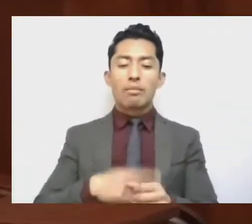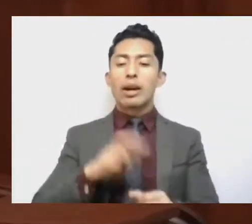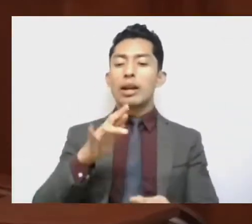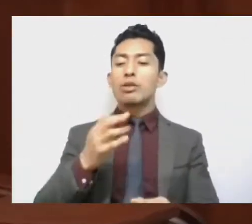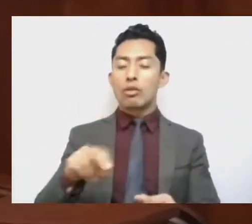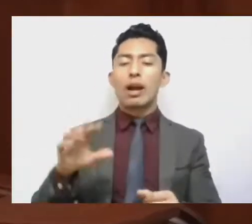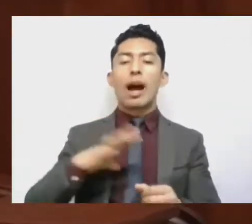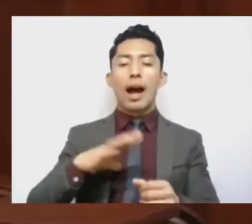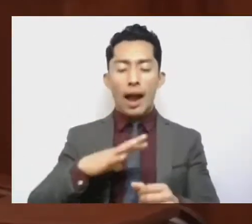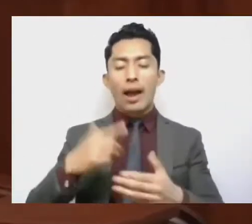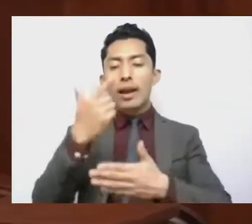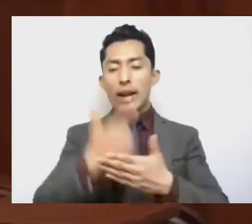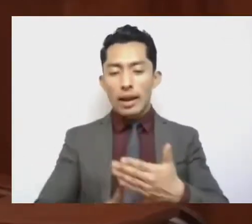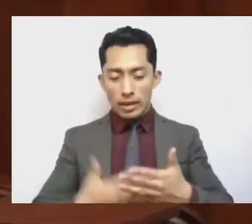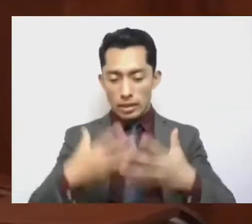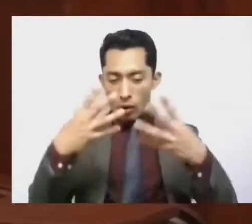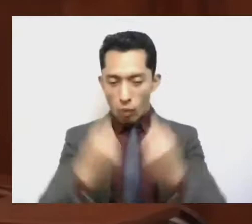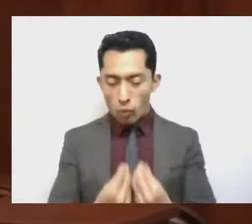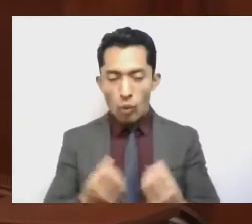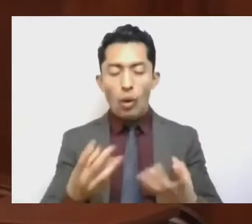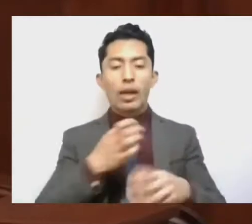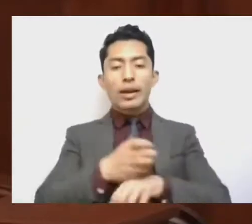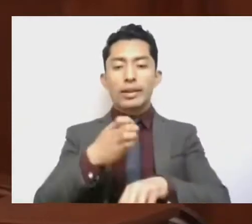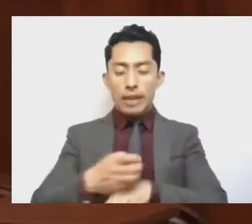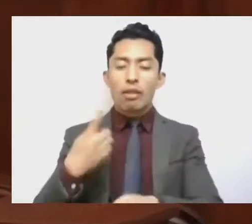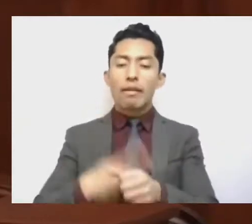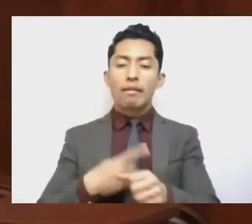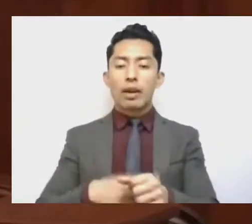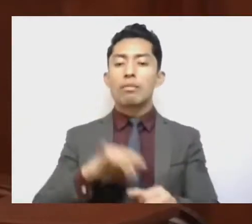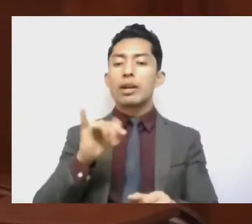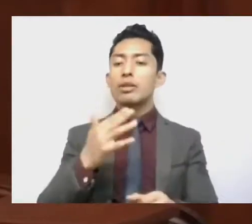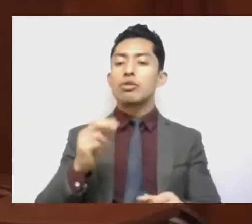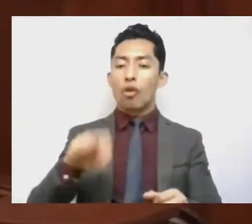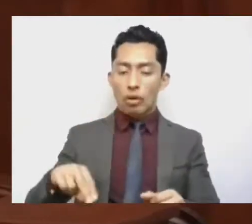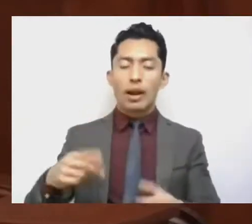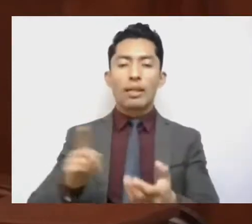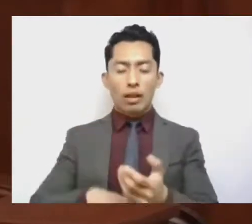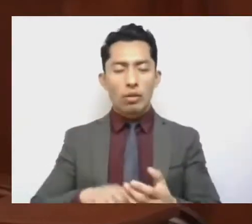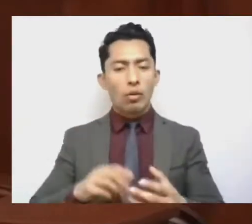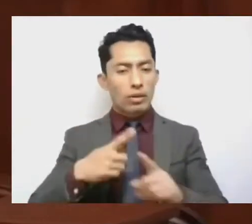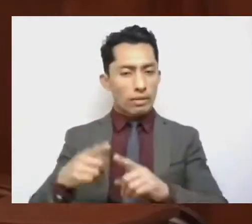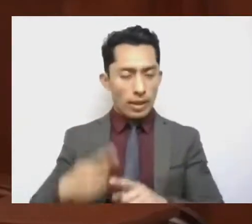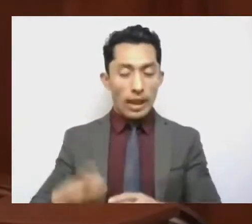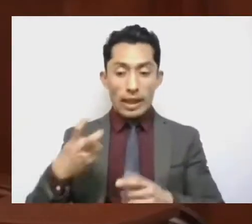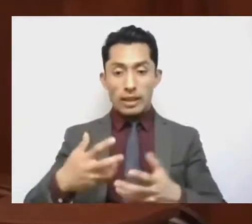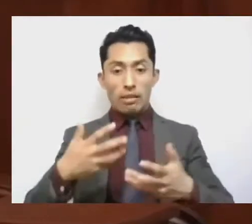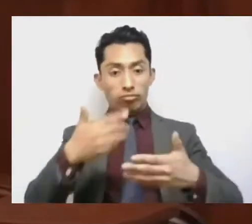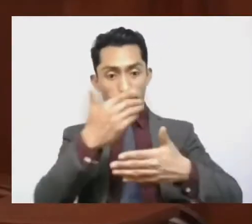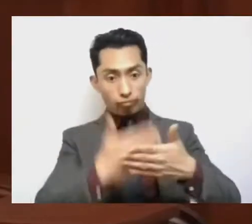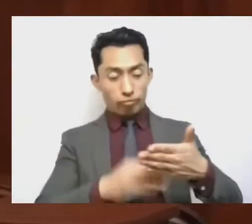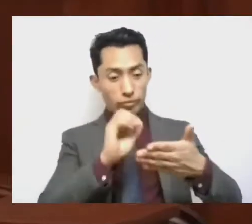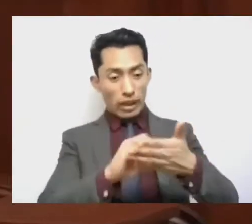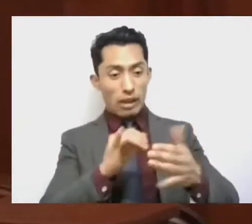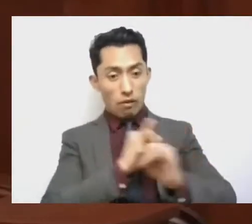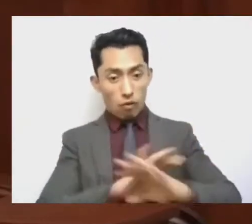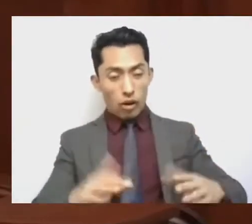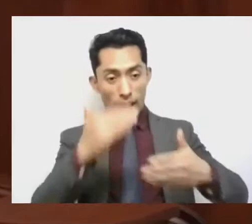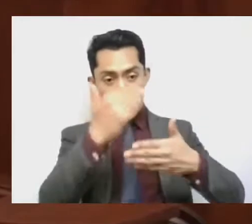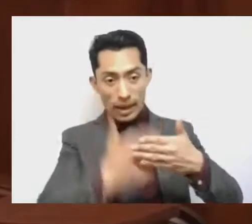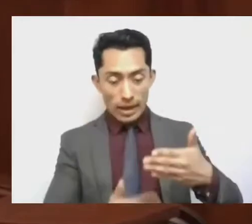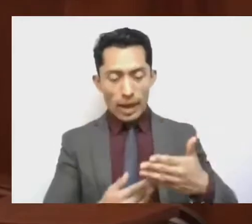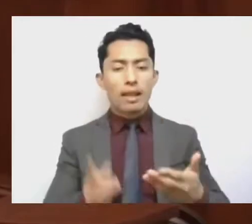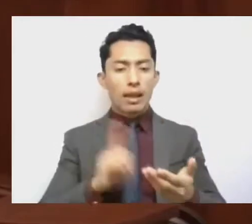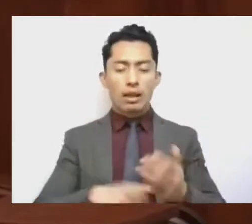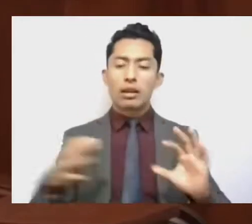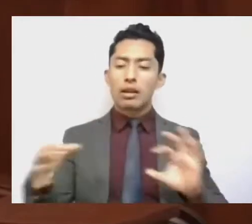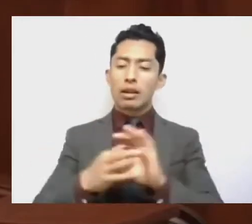registro estatal de enfermos renales. La instrumentación y funcionamiento de este registro se determinará en el reglamento que